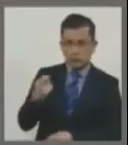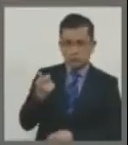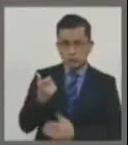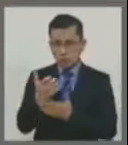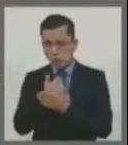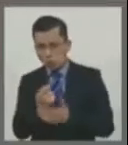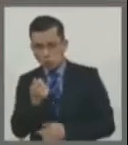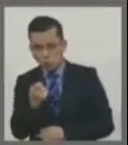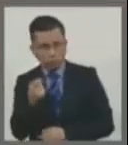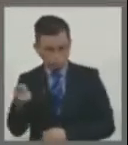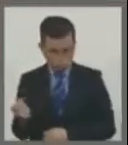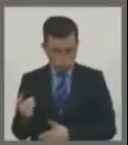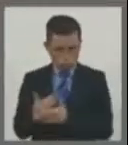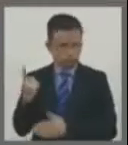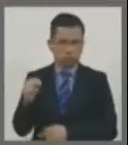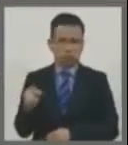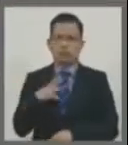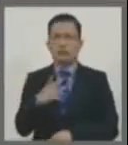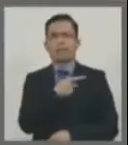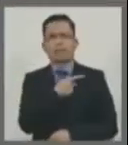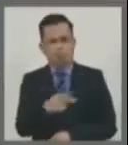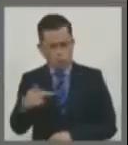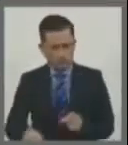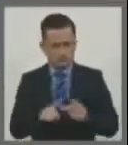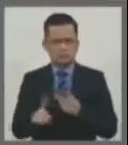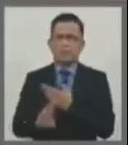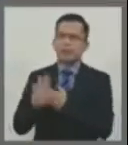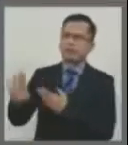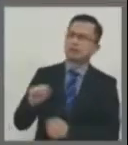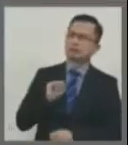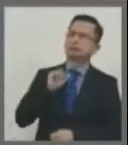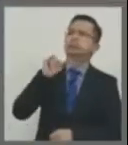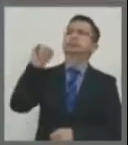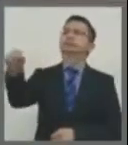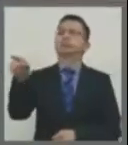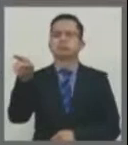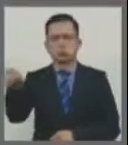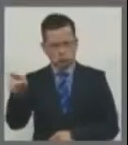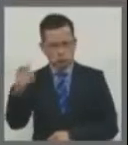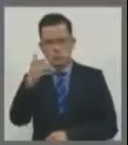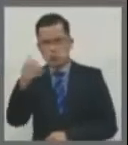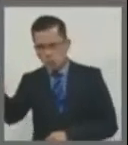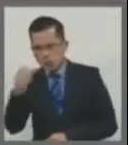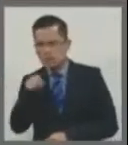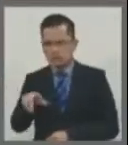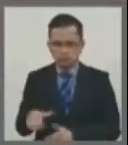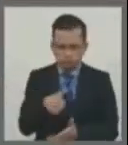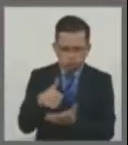país. Pobreza, marginación en zonas urbanas y en zonas